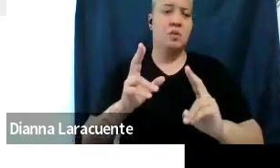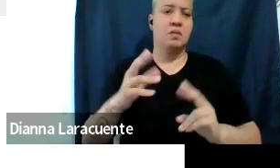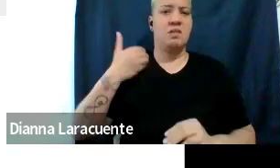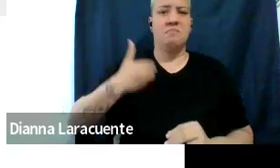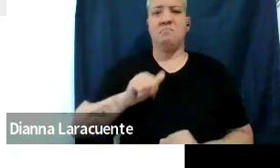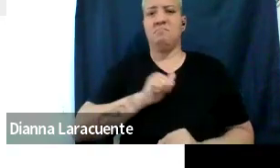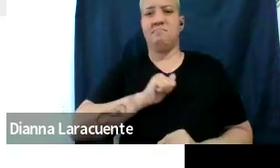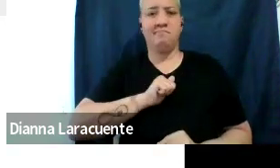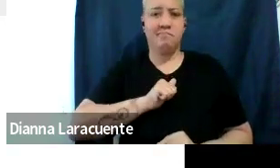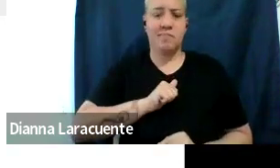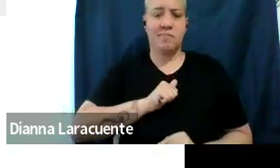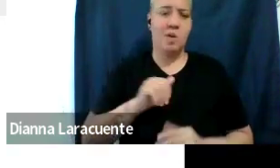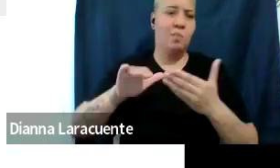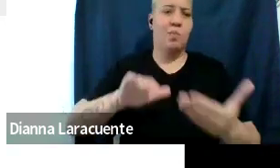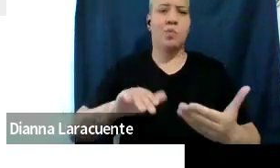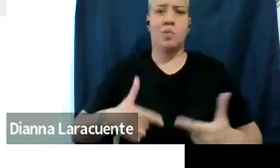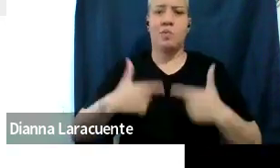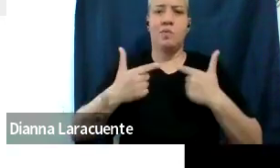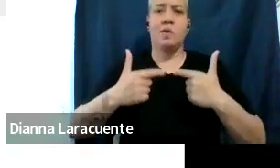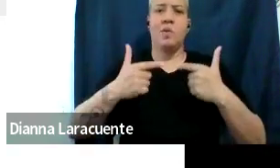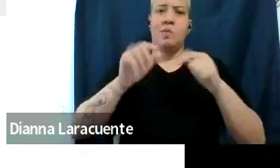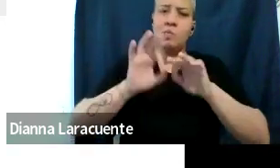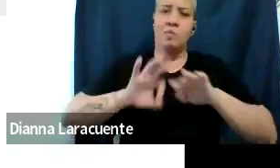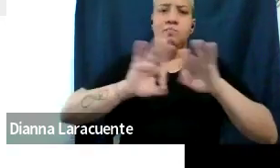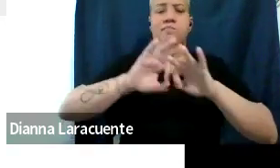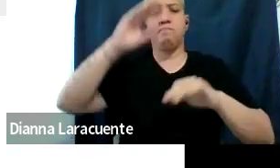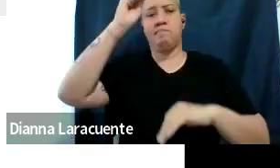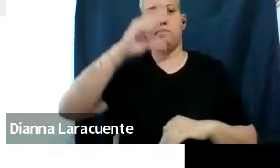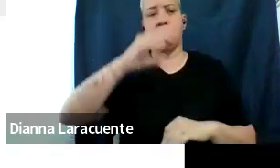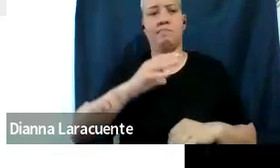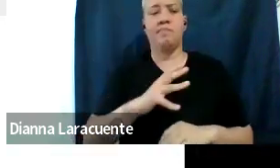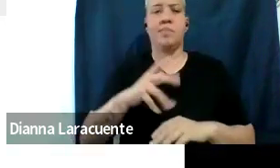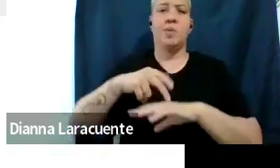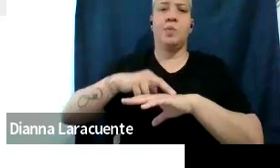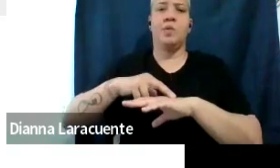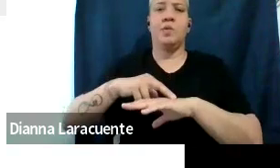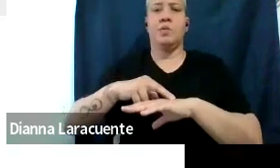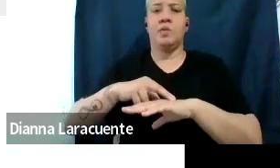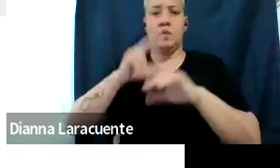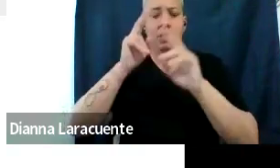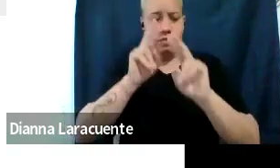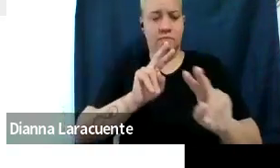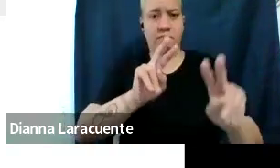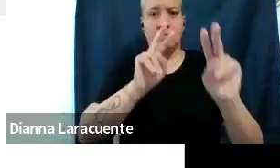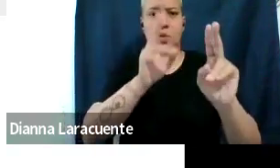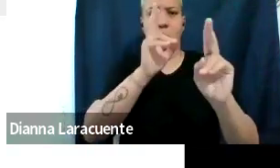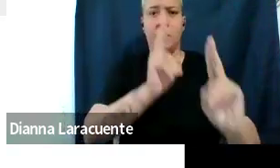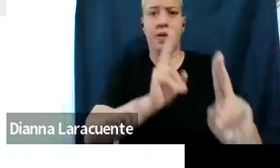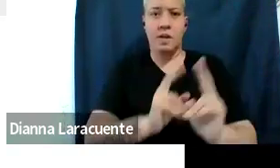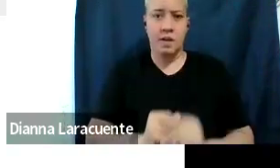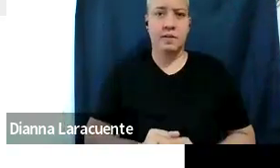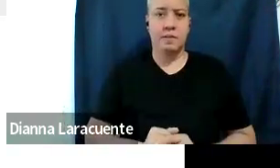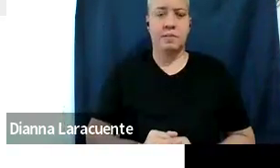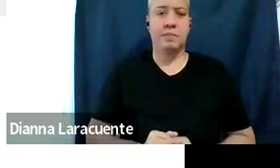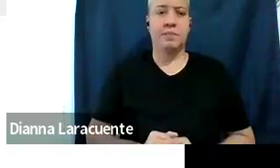personalidad, ha muerto como vivió, como un gran hombre. Muy grande ha sido Puerto Rico rindiendo el colosal homenaje que ha rendido